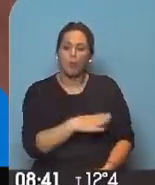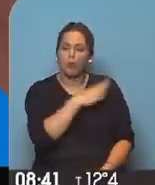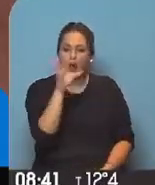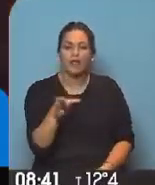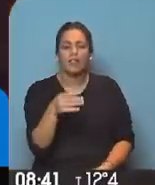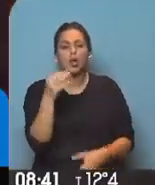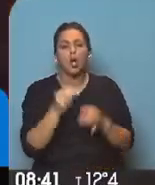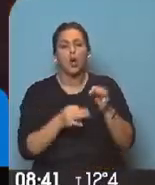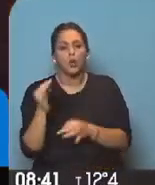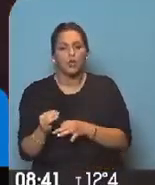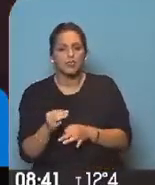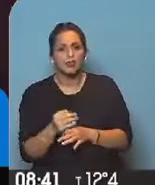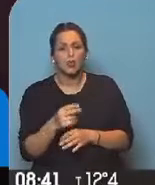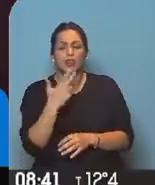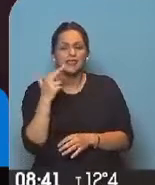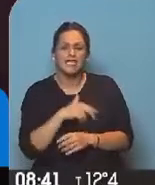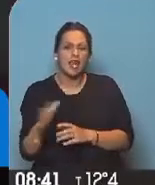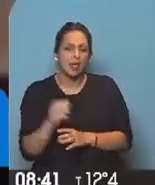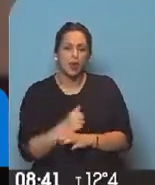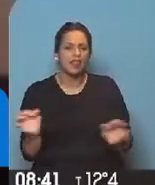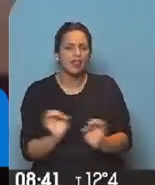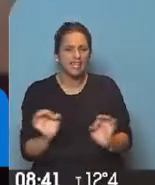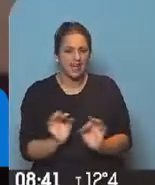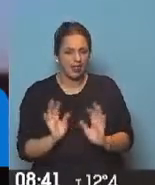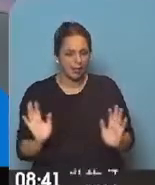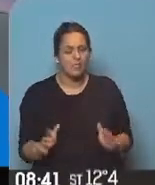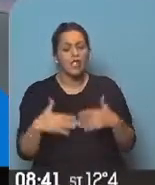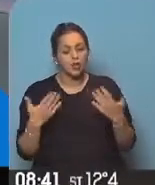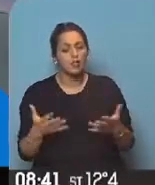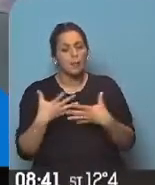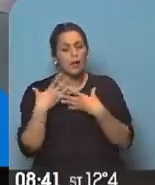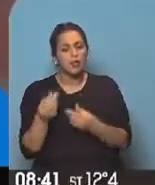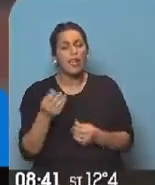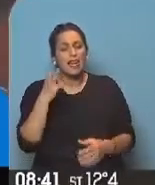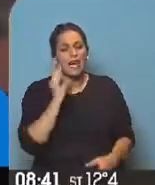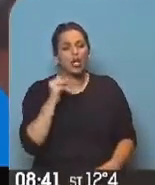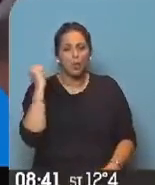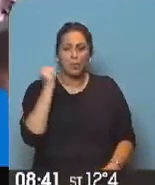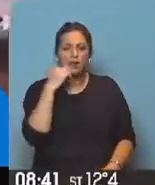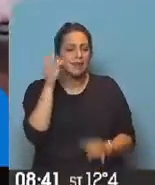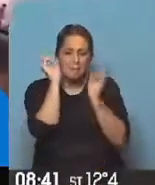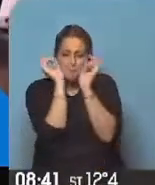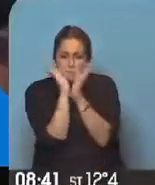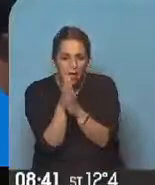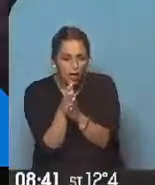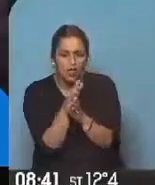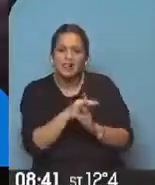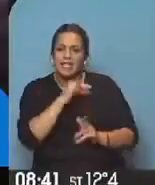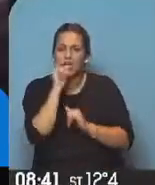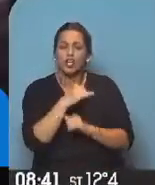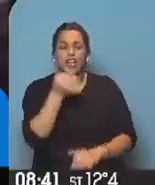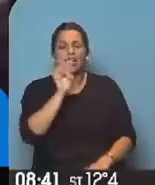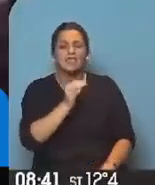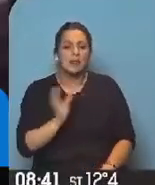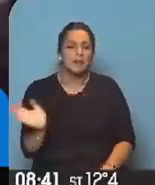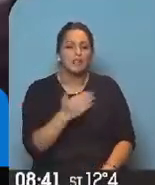un estudio si les descuenten el día ósea y además también algo muy importante que esto perdón pero quiero contarles quiero que sepan todas es